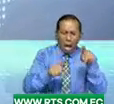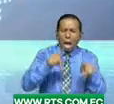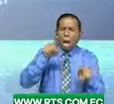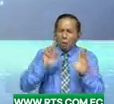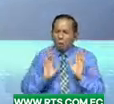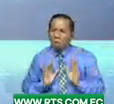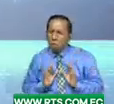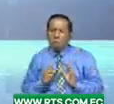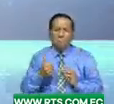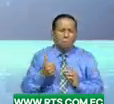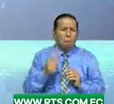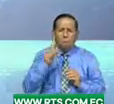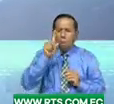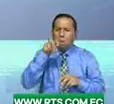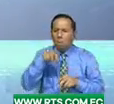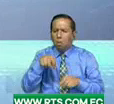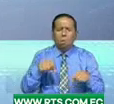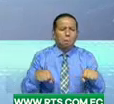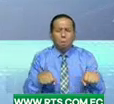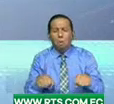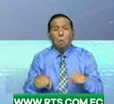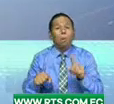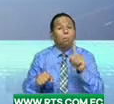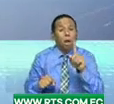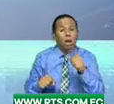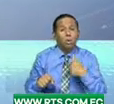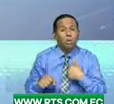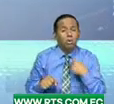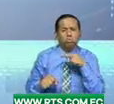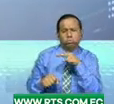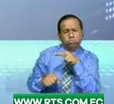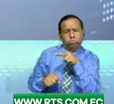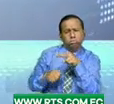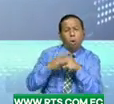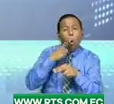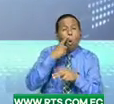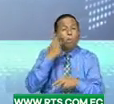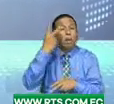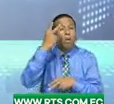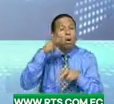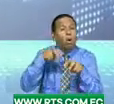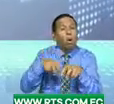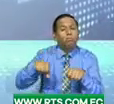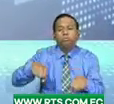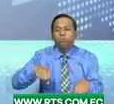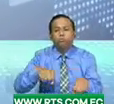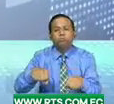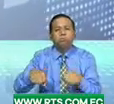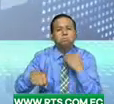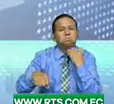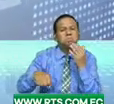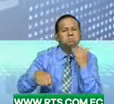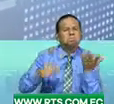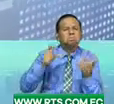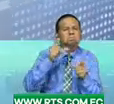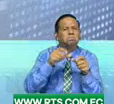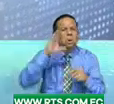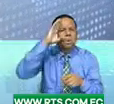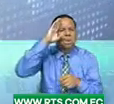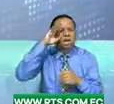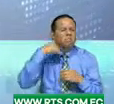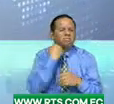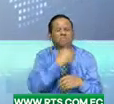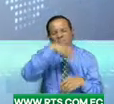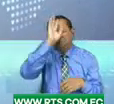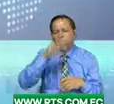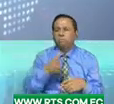me parece, si me confirma Jefren, que por allá estaban circulando dos hombres en una moto, pese a la presencia policial. Es lamentable, pero las